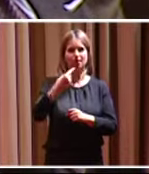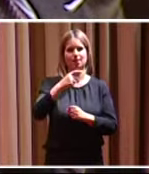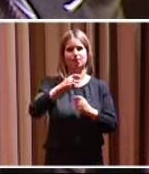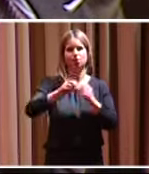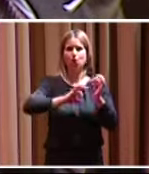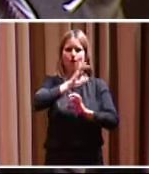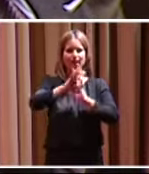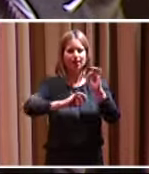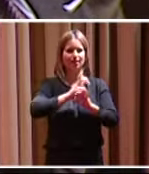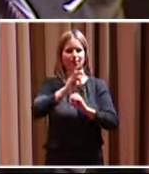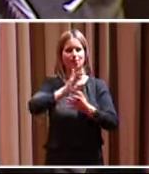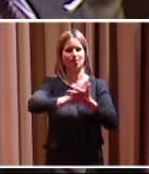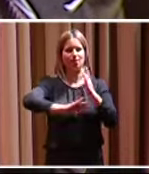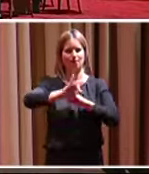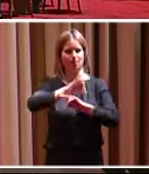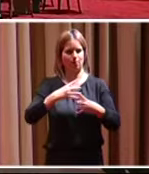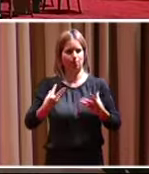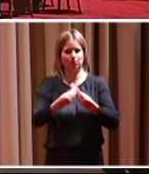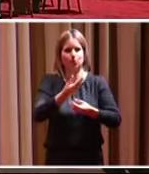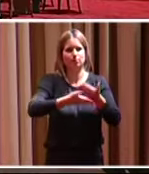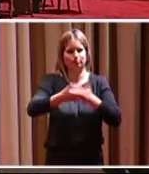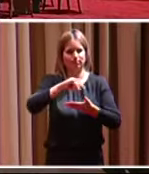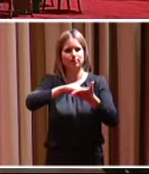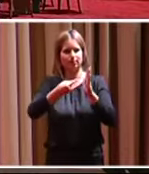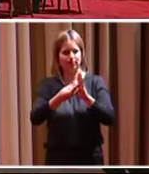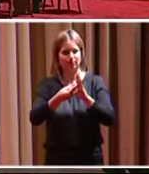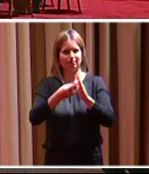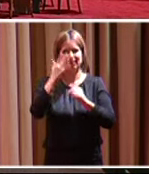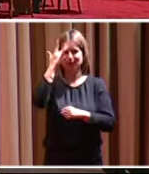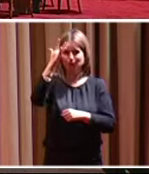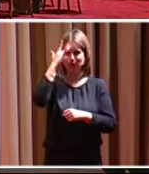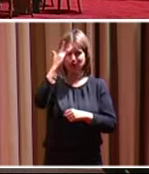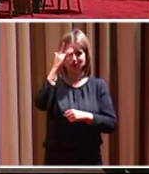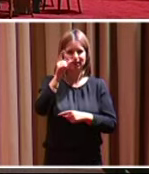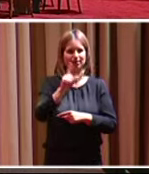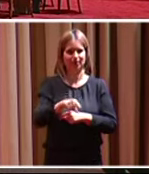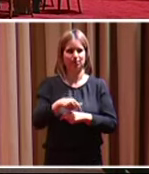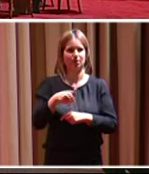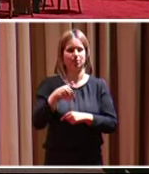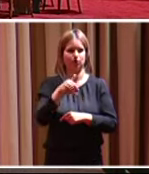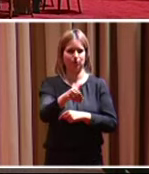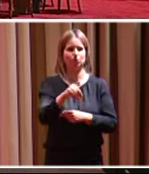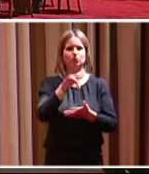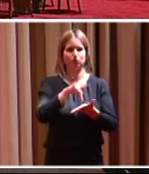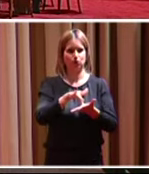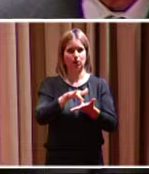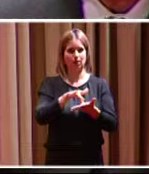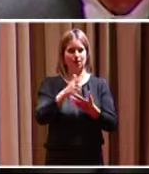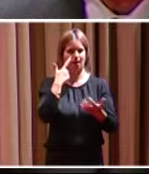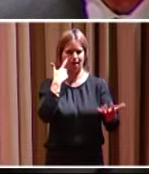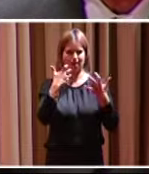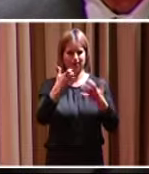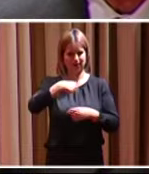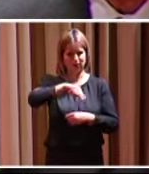a organizar juntos, un proyecto que nos ilusiona y que viene a situar este arte, el